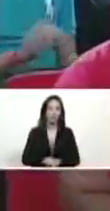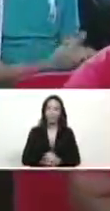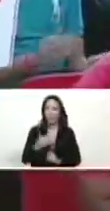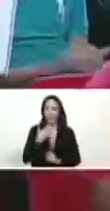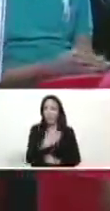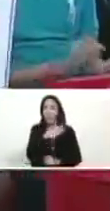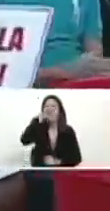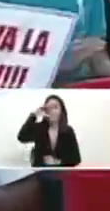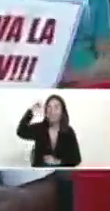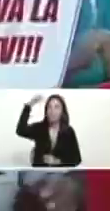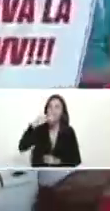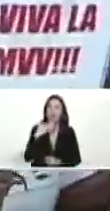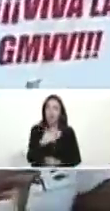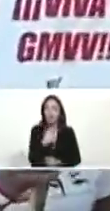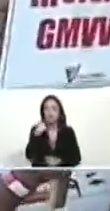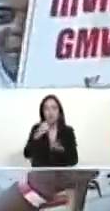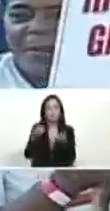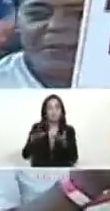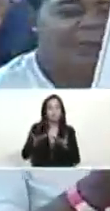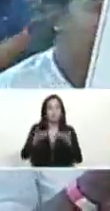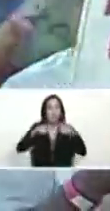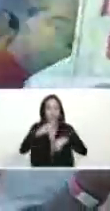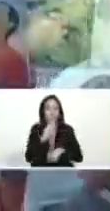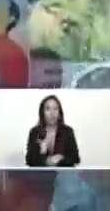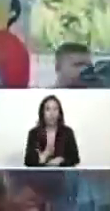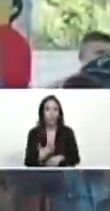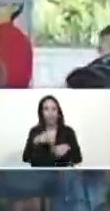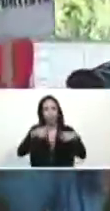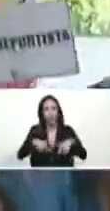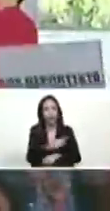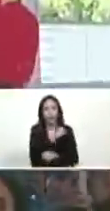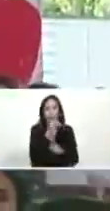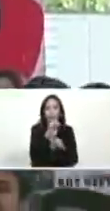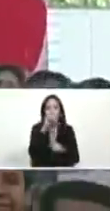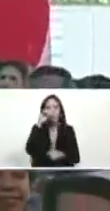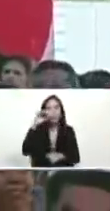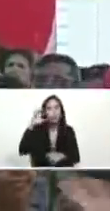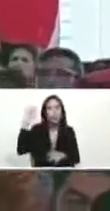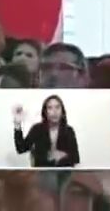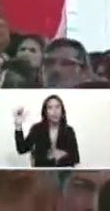Gracias, Dios mío, por darnos esta maravillosa ocasión de vivir